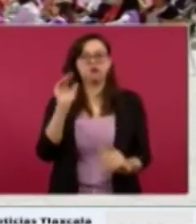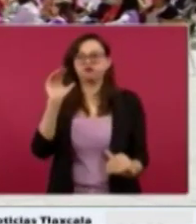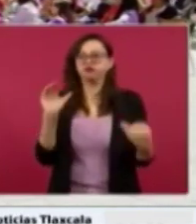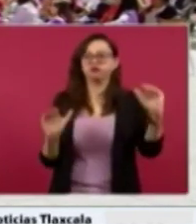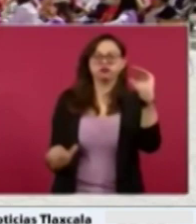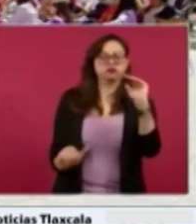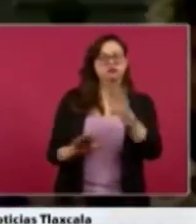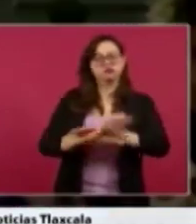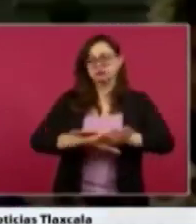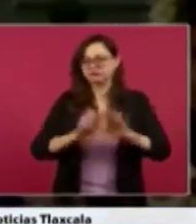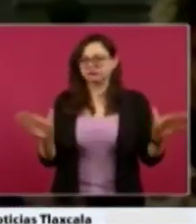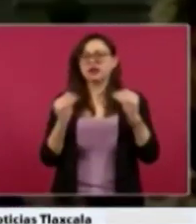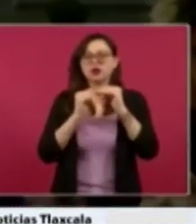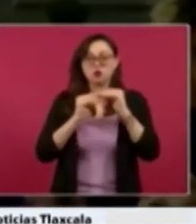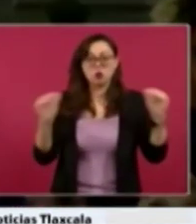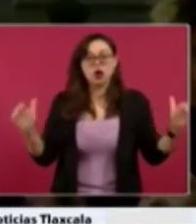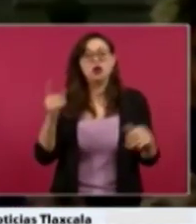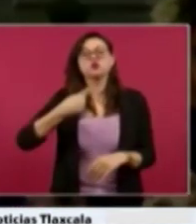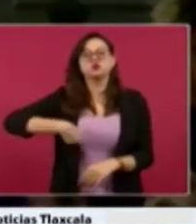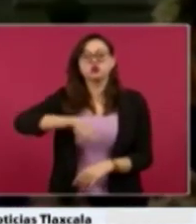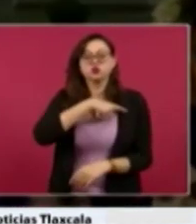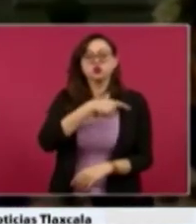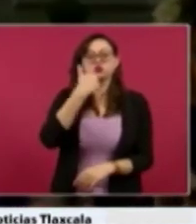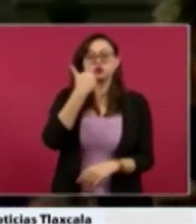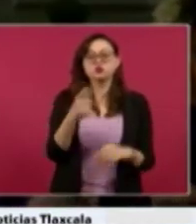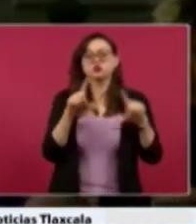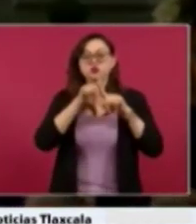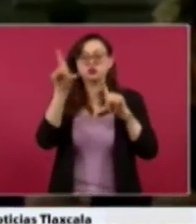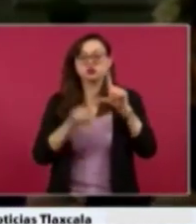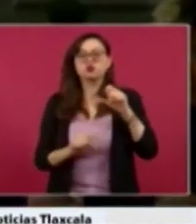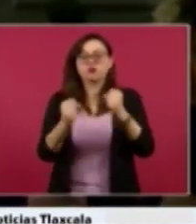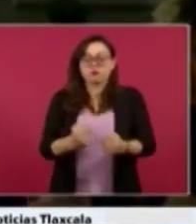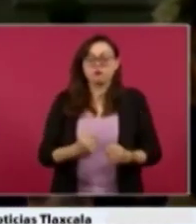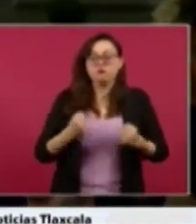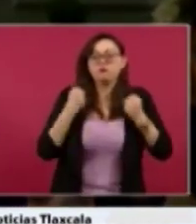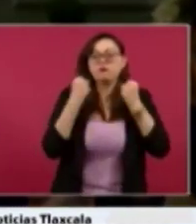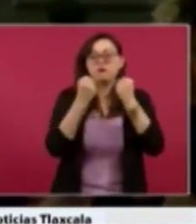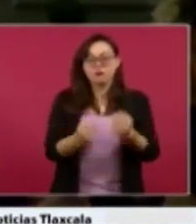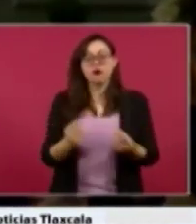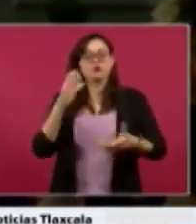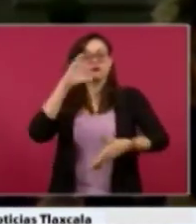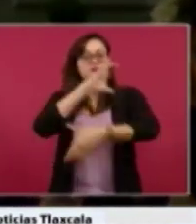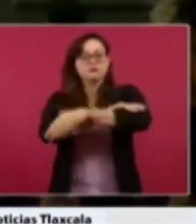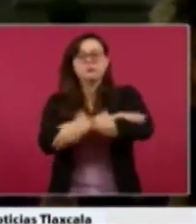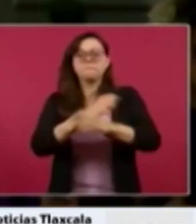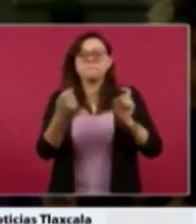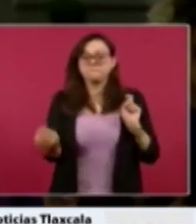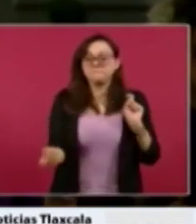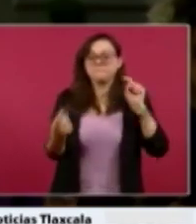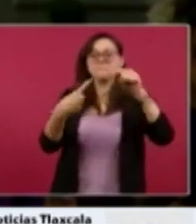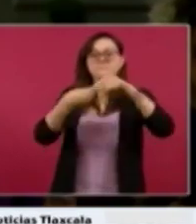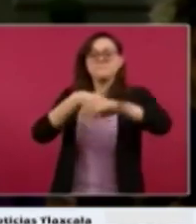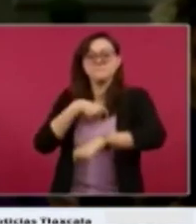discriminación. Queremos un México más fuerte, más solidario, más empático, y eso se